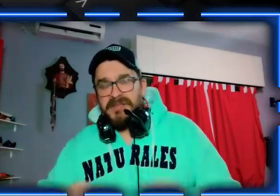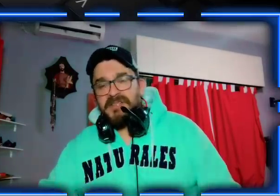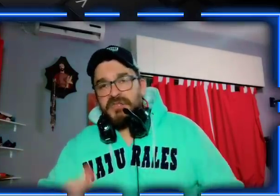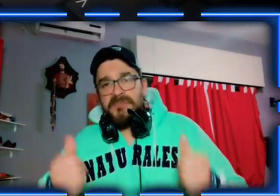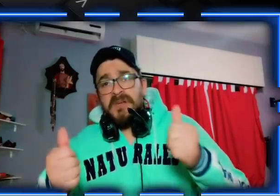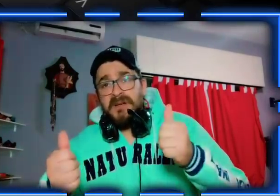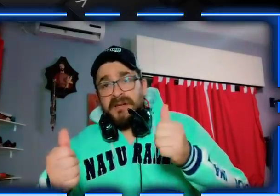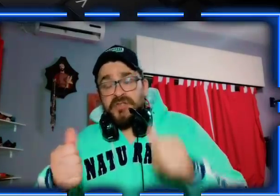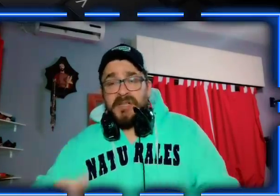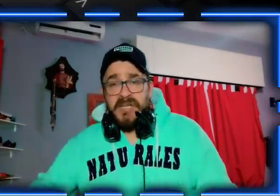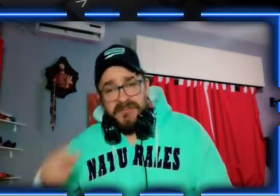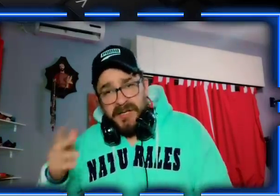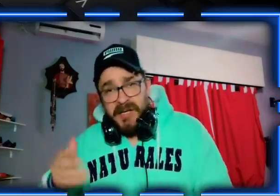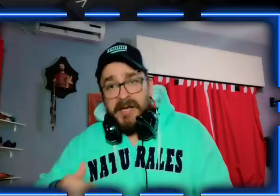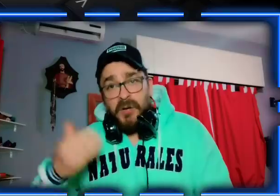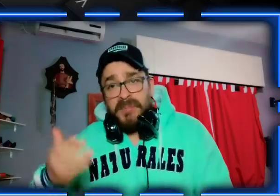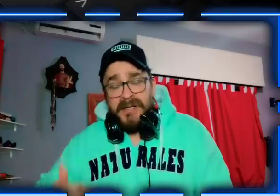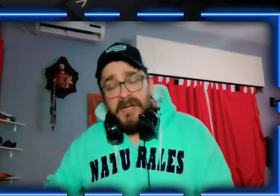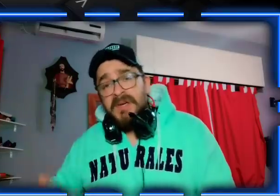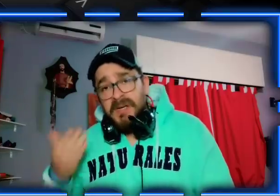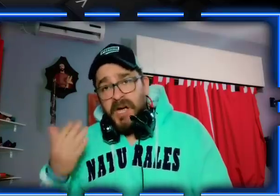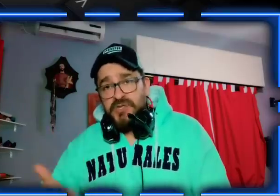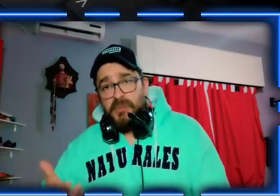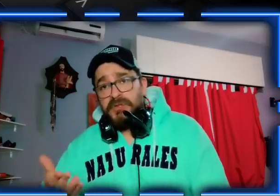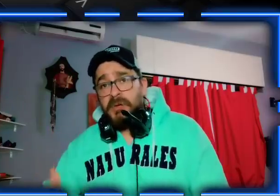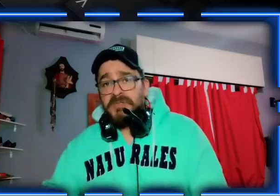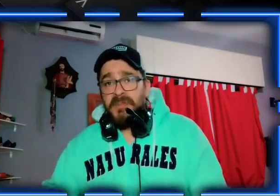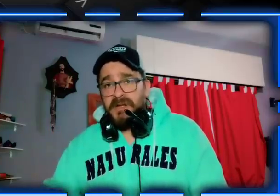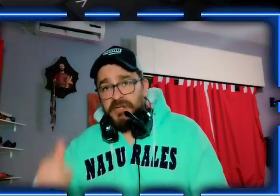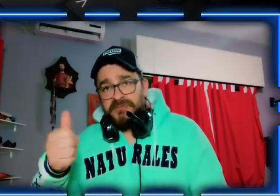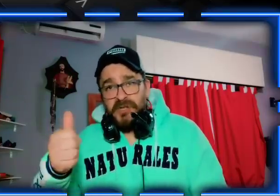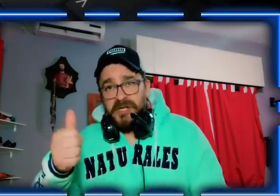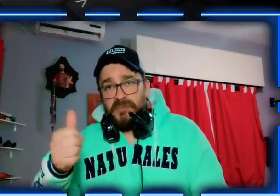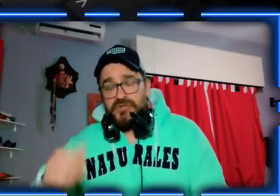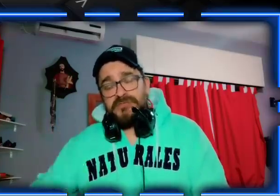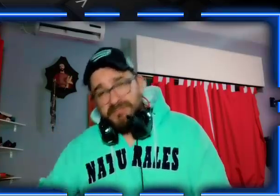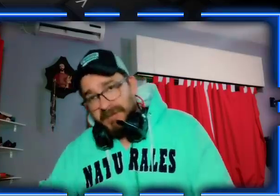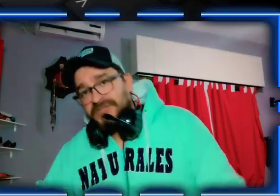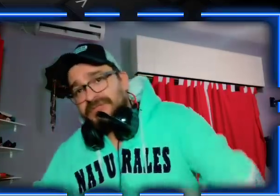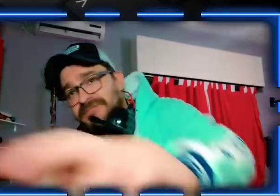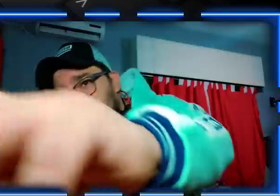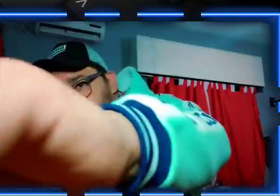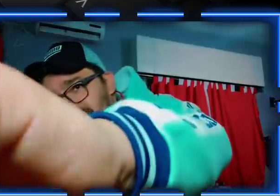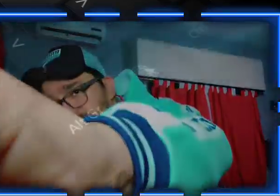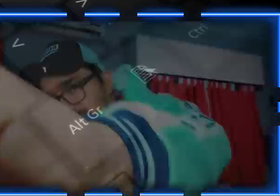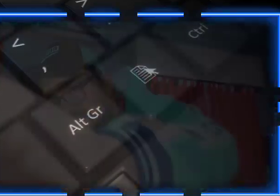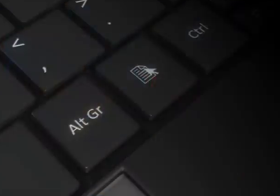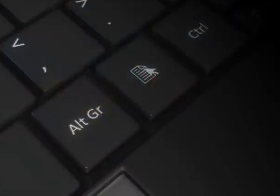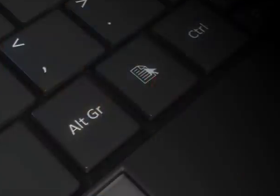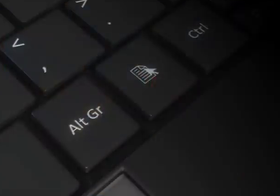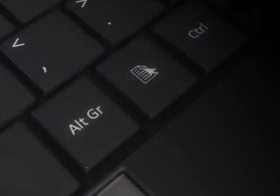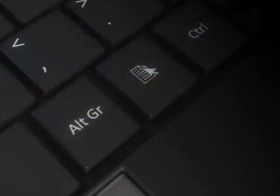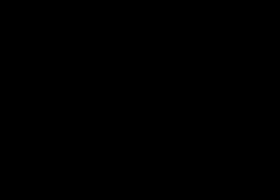eso, simplemente eso. Abrazo, gente, denle like, compartan, que ayuda un montón, como siempre les digo. Se los quiero mucho. Abrazo.